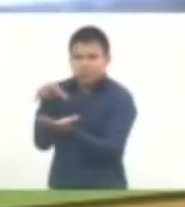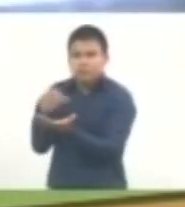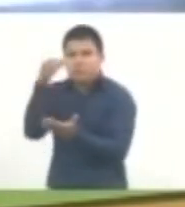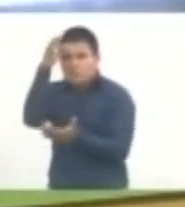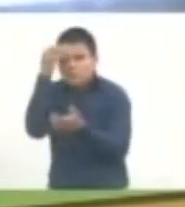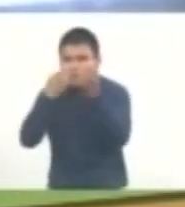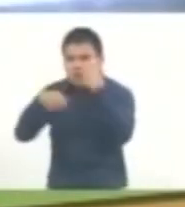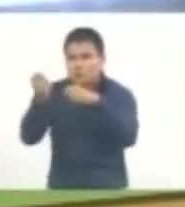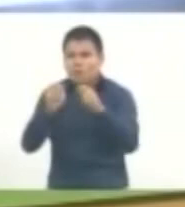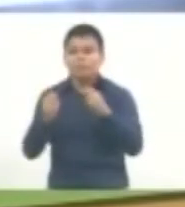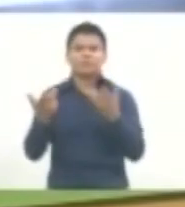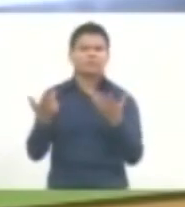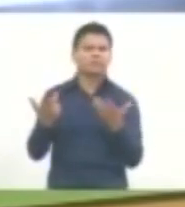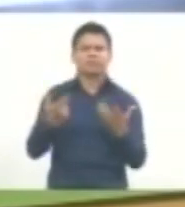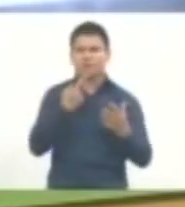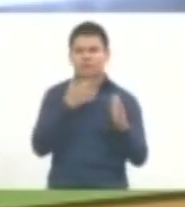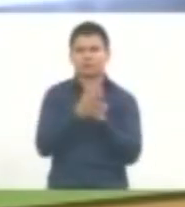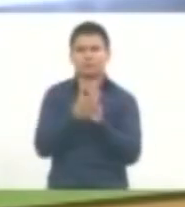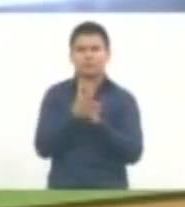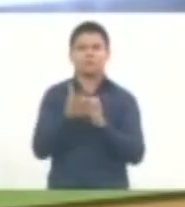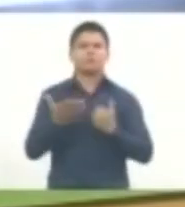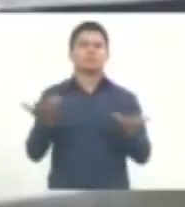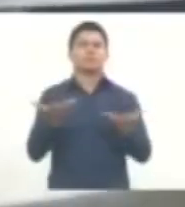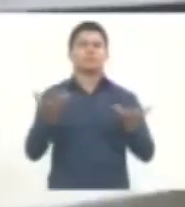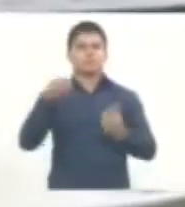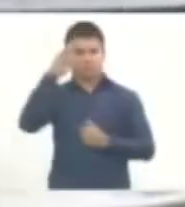de Maicao, según el reporte de las autoridades.